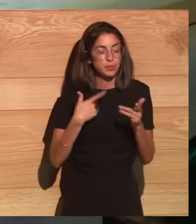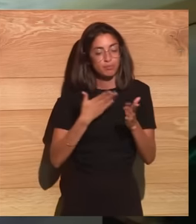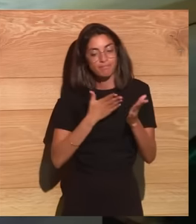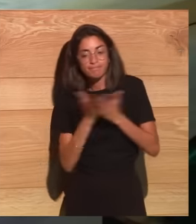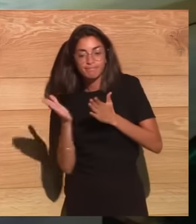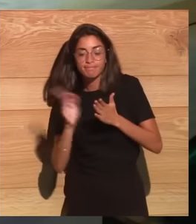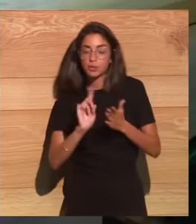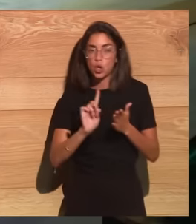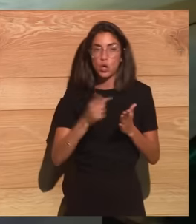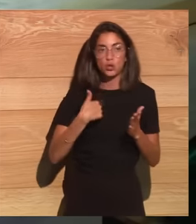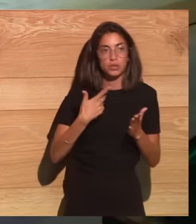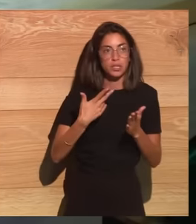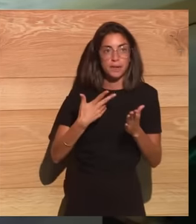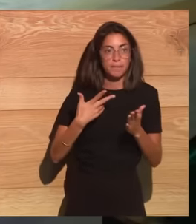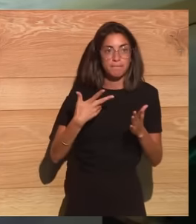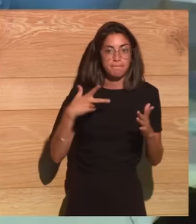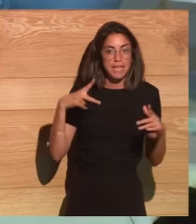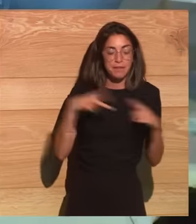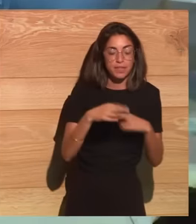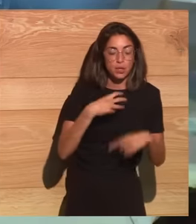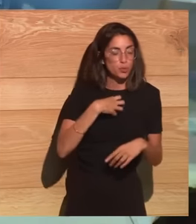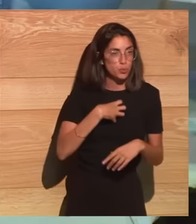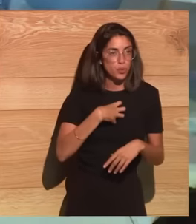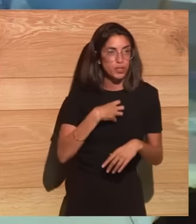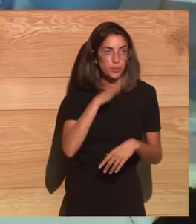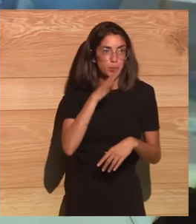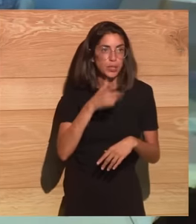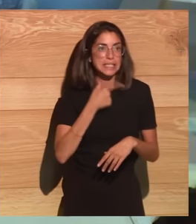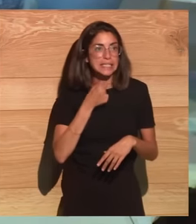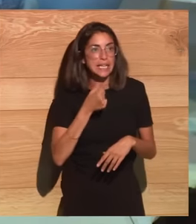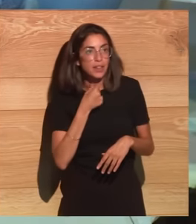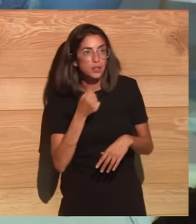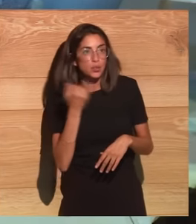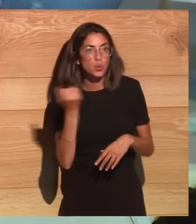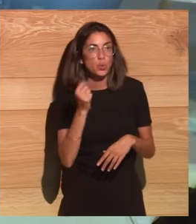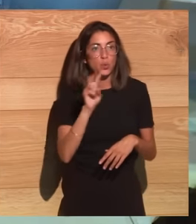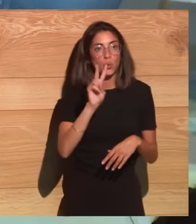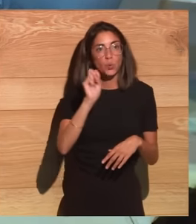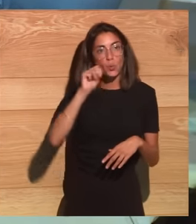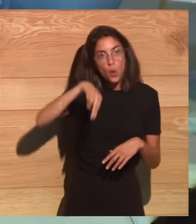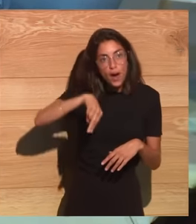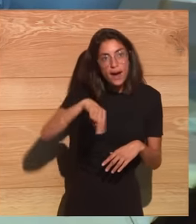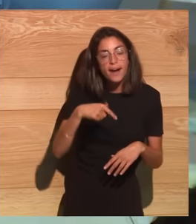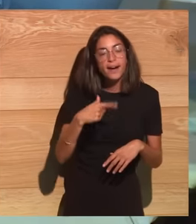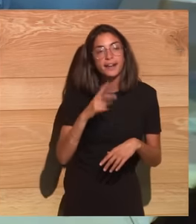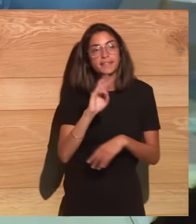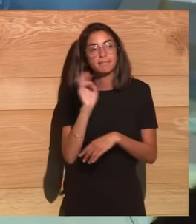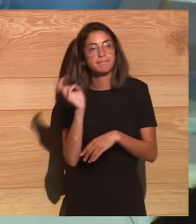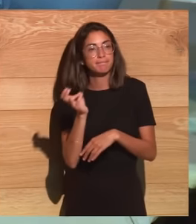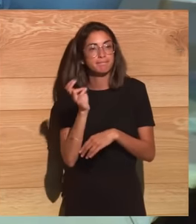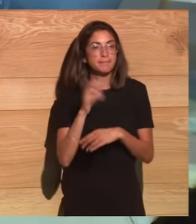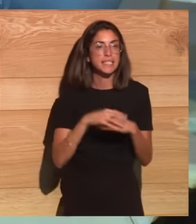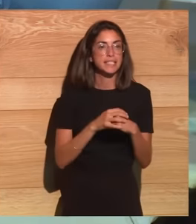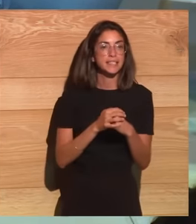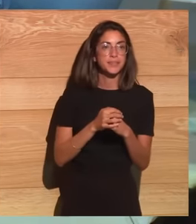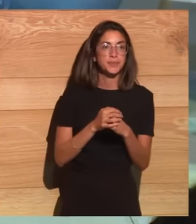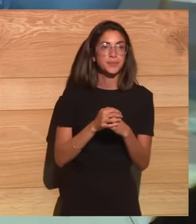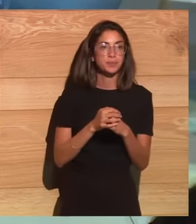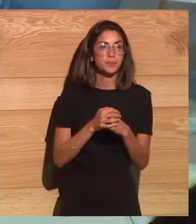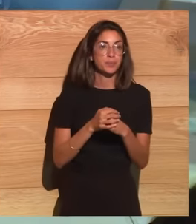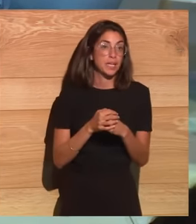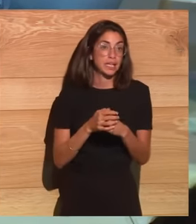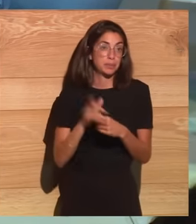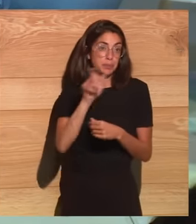dejaban. Y que sí, porque hacen gracias. Claro, porque hacen risa, sobre todo Juan. Juan lidera el apartado del humor. Y los demás